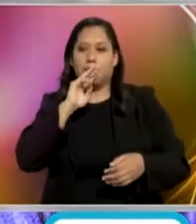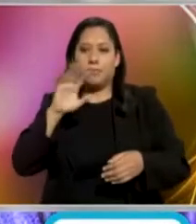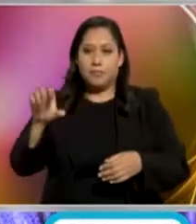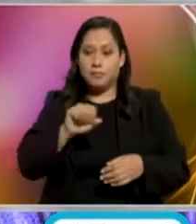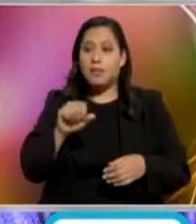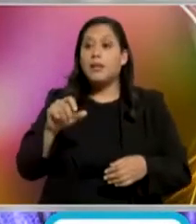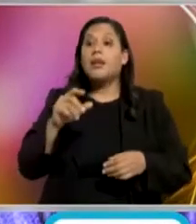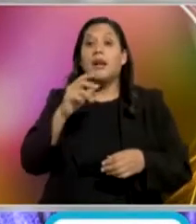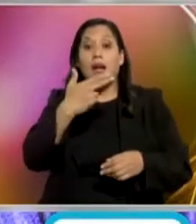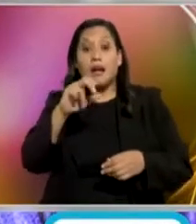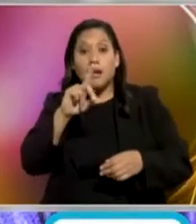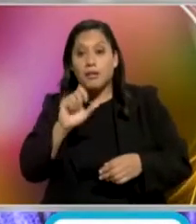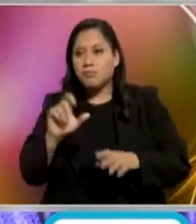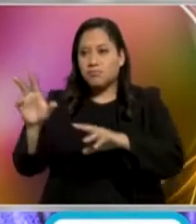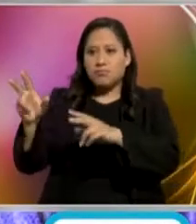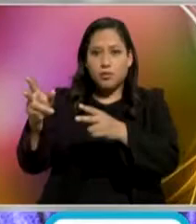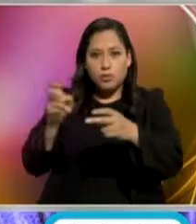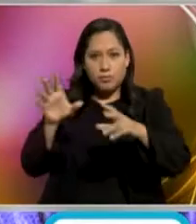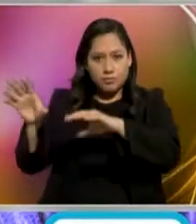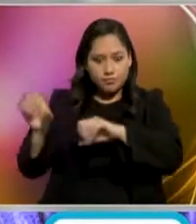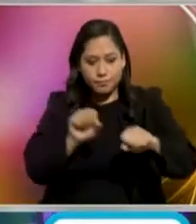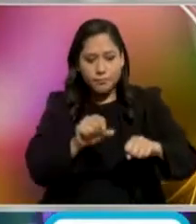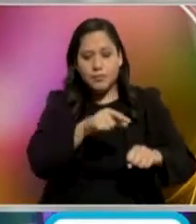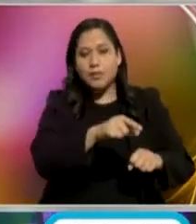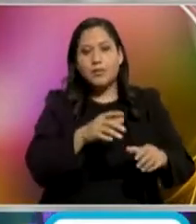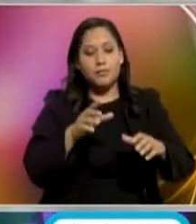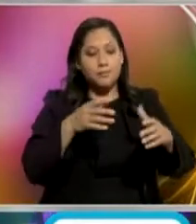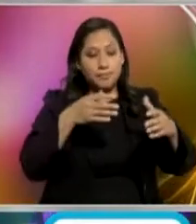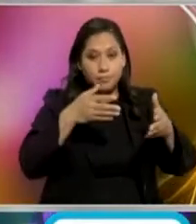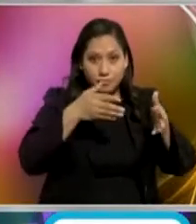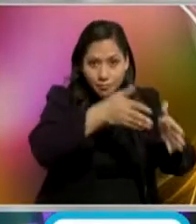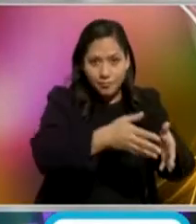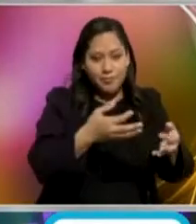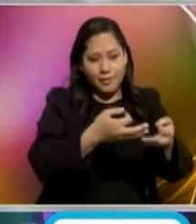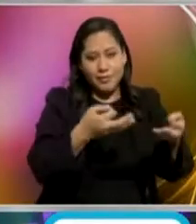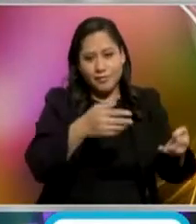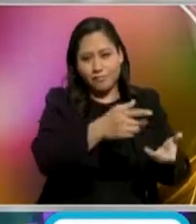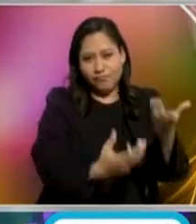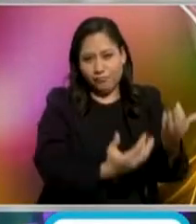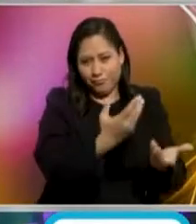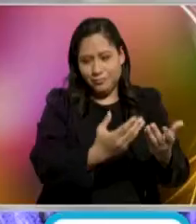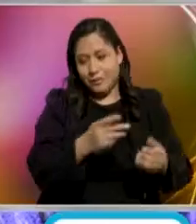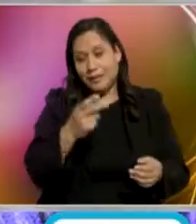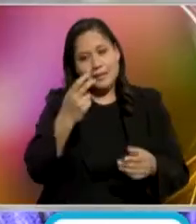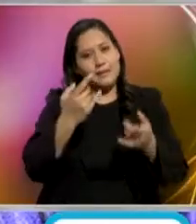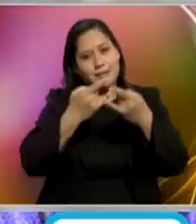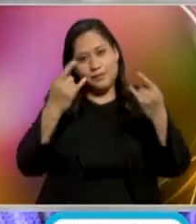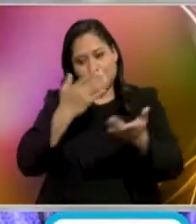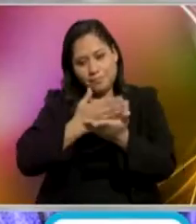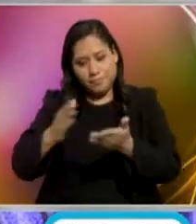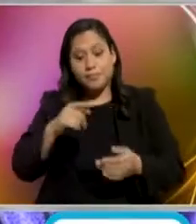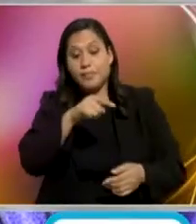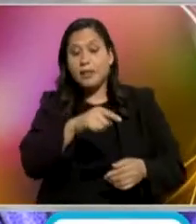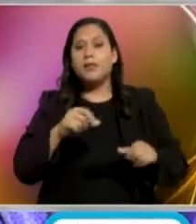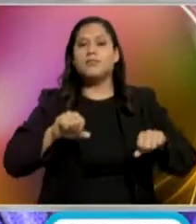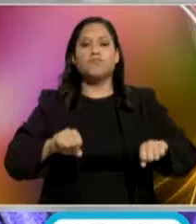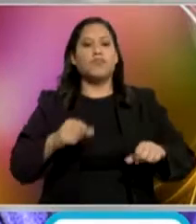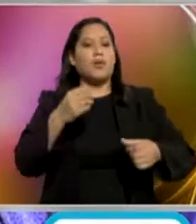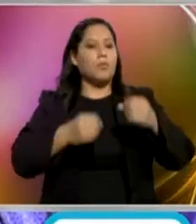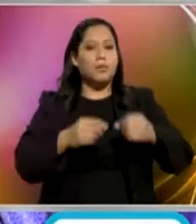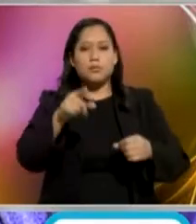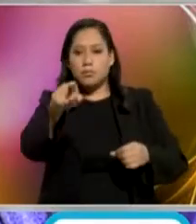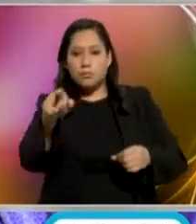guarda en el inframundo, y su mamá la fue a buscar. Es toda otra historia, pero entonces ahí andaba ella. Y ahí te juzgaban y ahí te decían, tú te